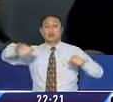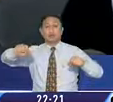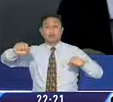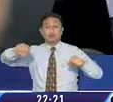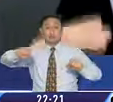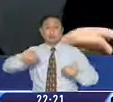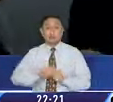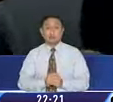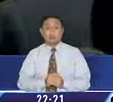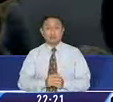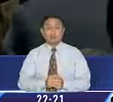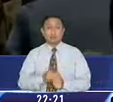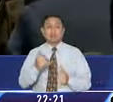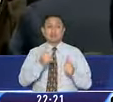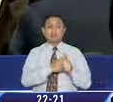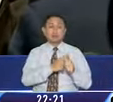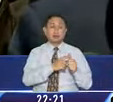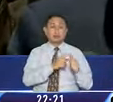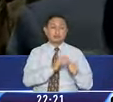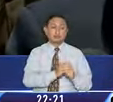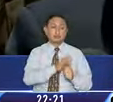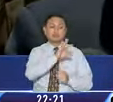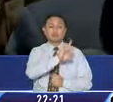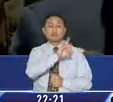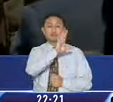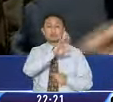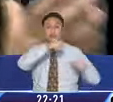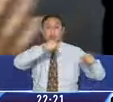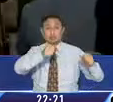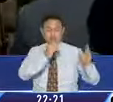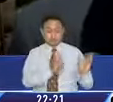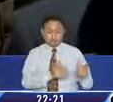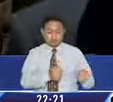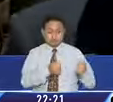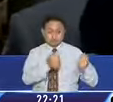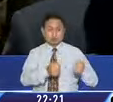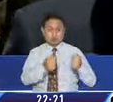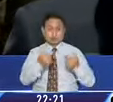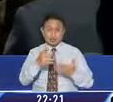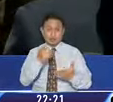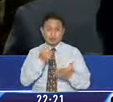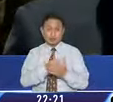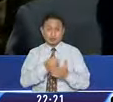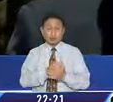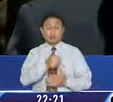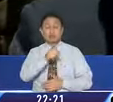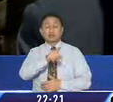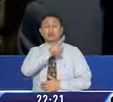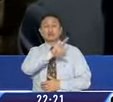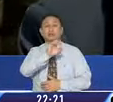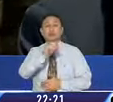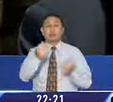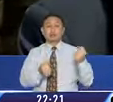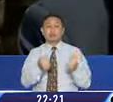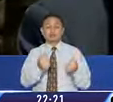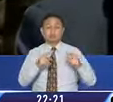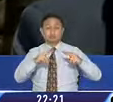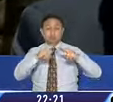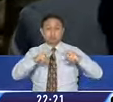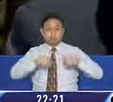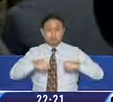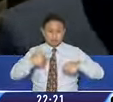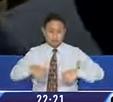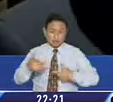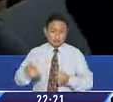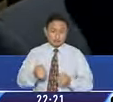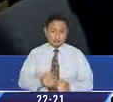entregan en partes. Creo que la primera parte son 85 motos. Es decir, hemos comprado también 120 vehículos para inteligencia que ya se están recibiendo. Es